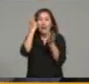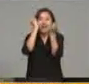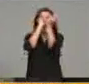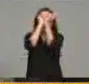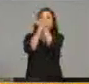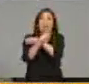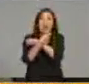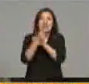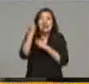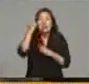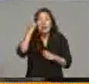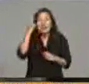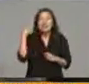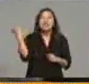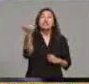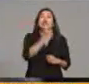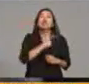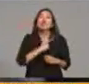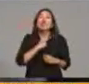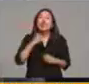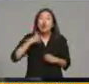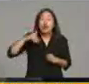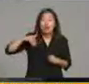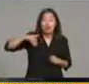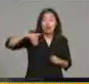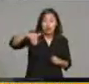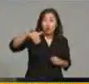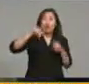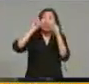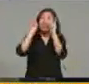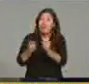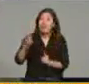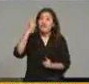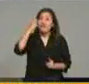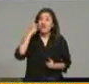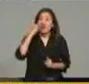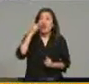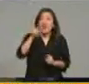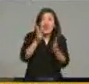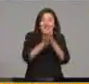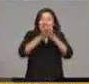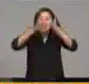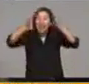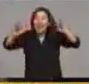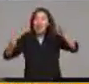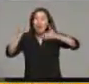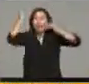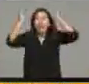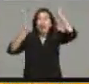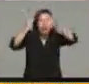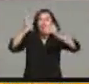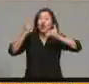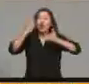y pensar que nosotros somos los viejos dentro de unos años y que la vejez es fundamentalmente un